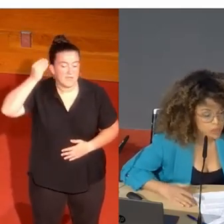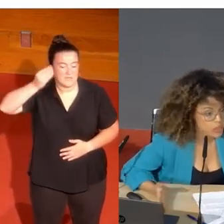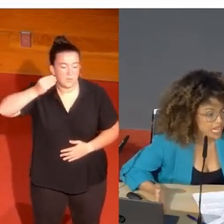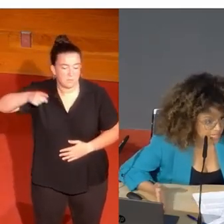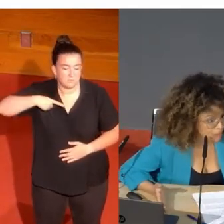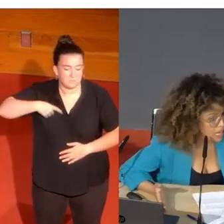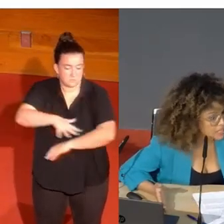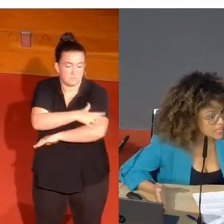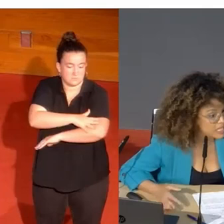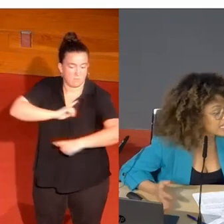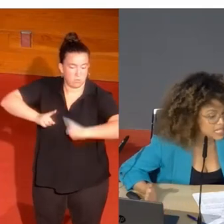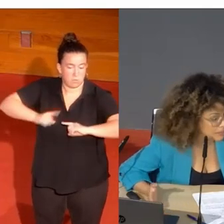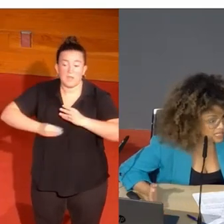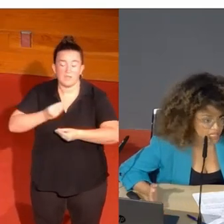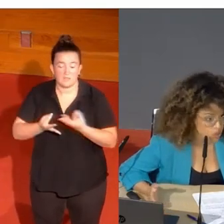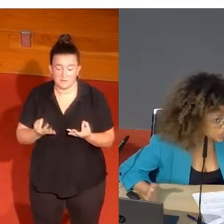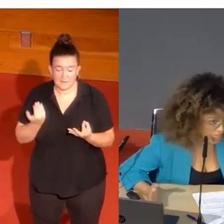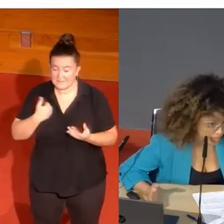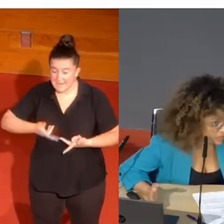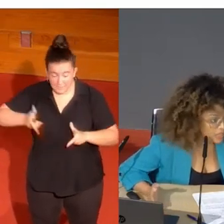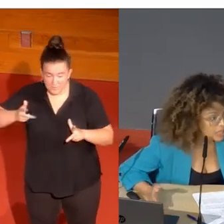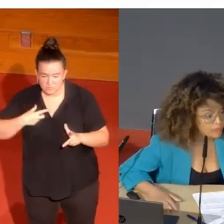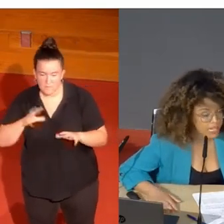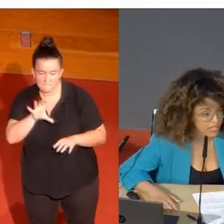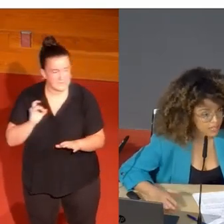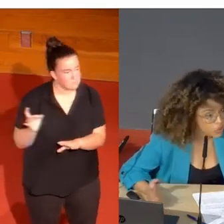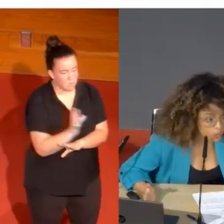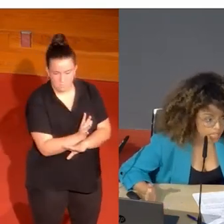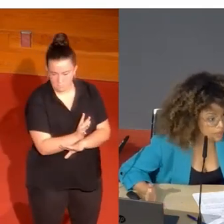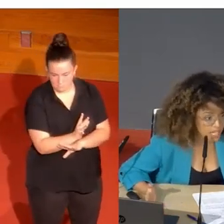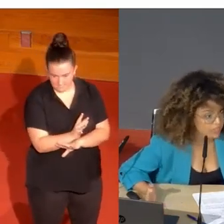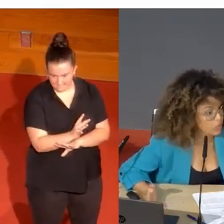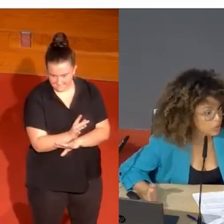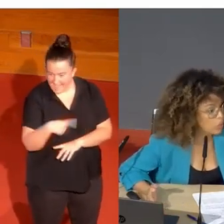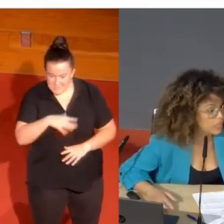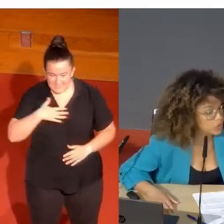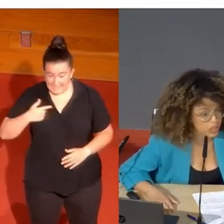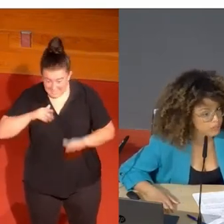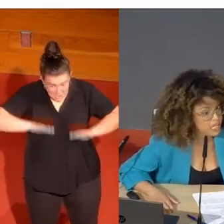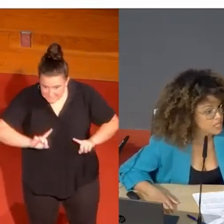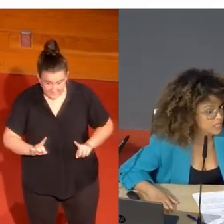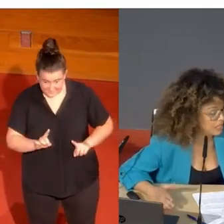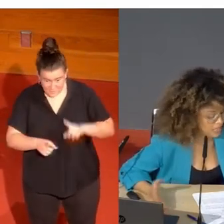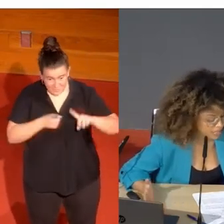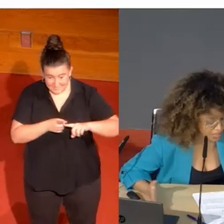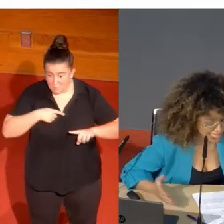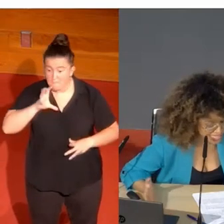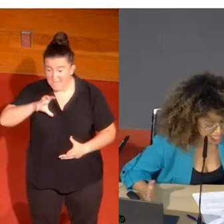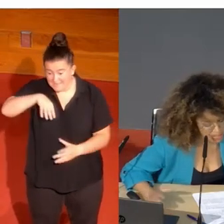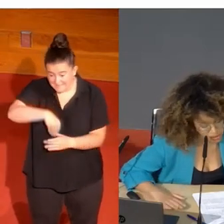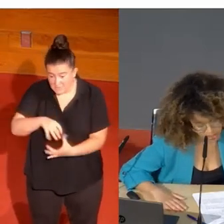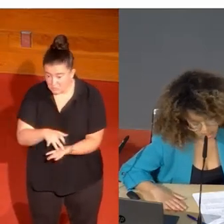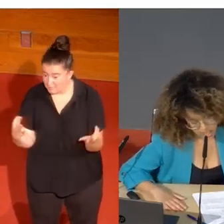eh expulsar les del país les interesa más que no se queden para que no puedan hablar de lo que ocurre dentro del país y que